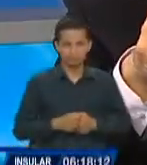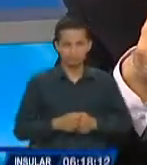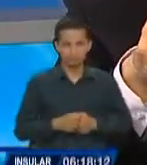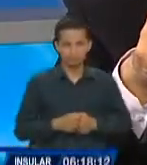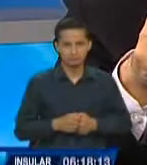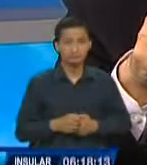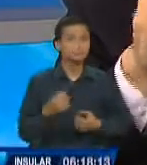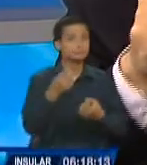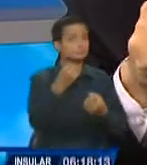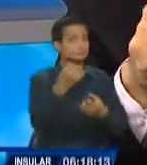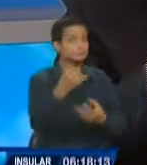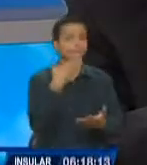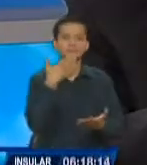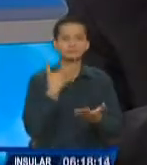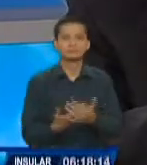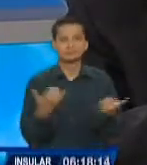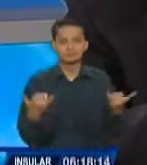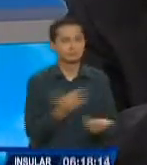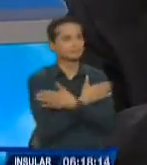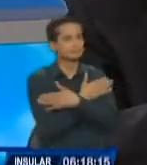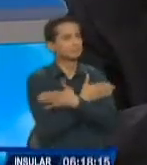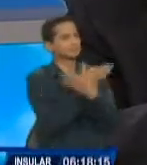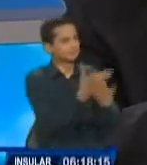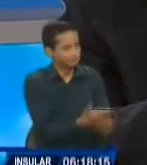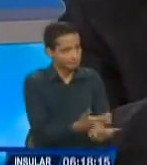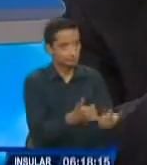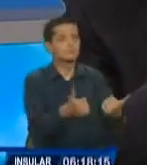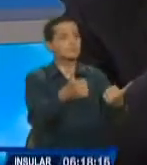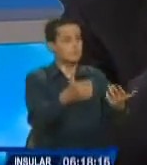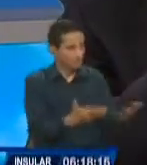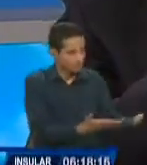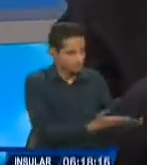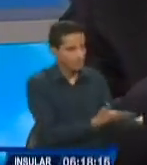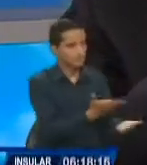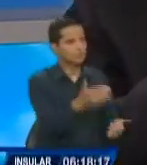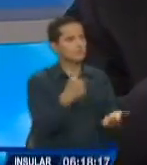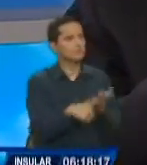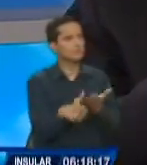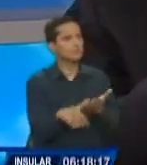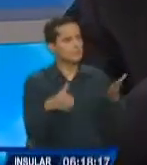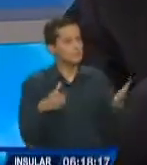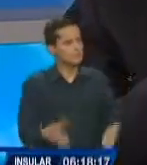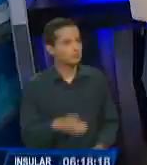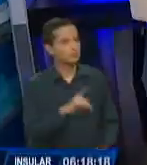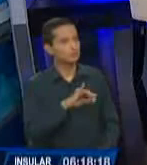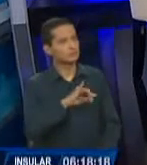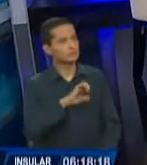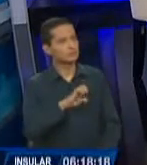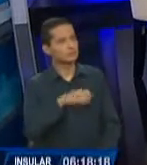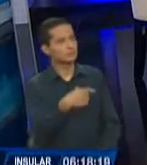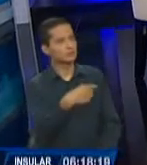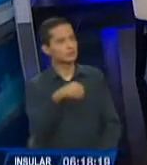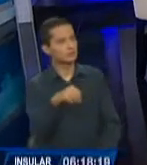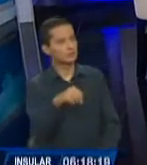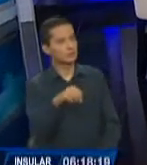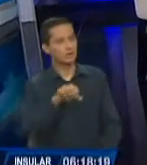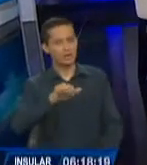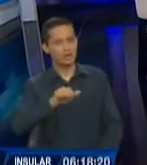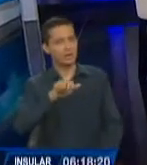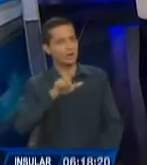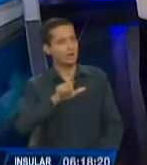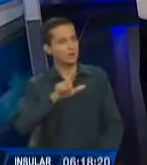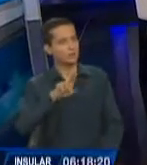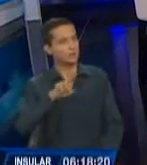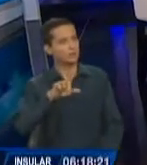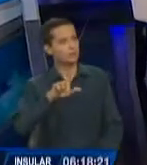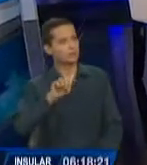Gracias, Alejandra. Bueno, ahora sí lo saludo y le doy la bienvenida al señor ministro Aulestia. Diego Aulestia, muy buenos días. Gracias por estar con nosotros. Buenos